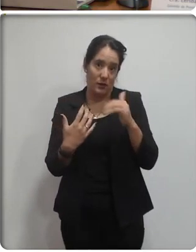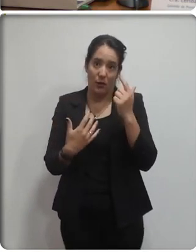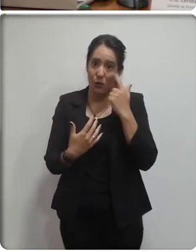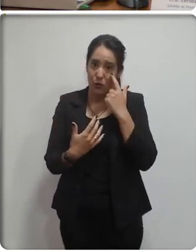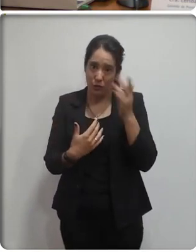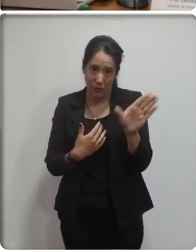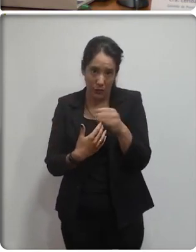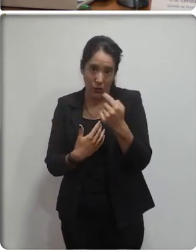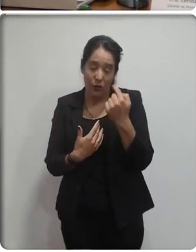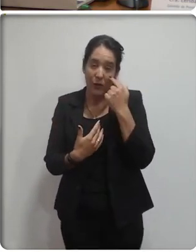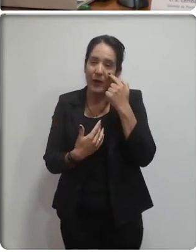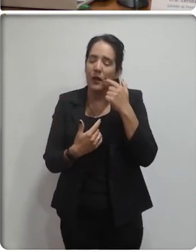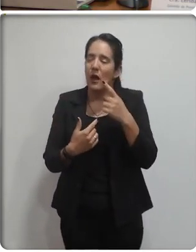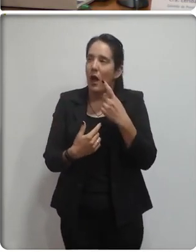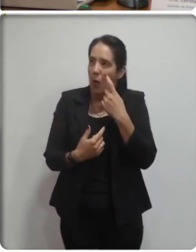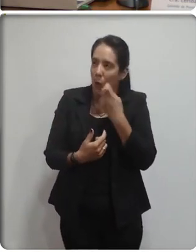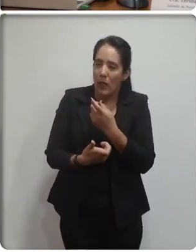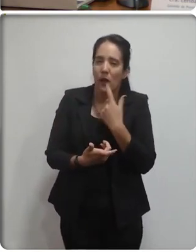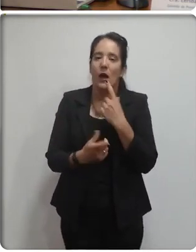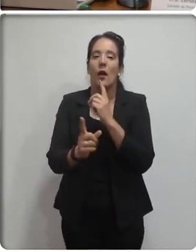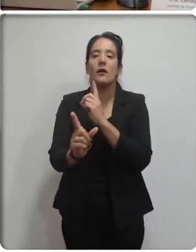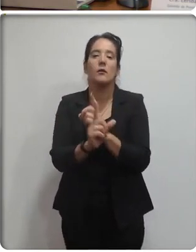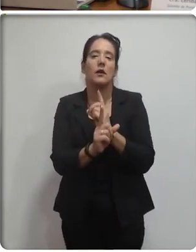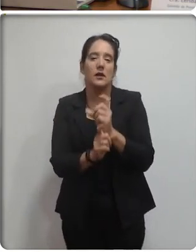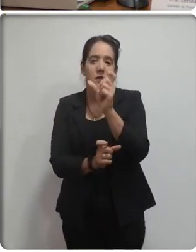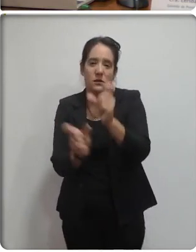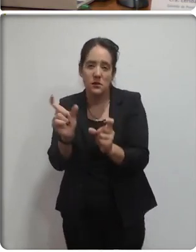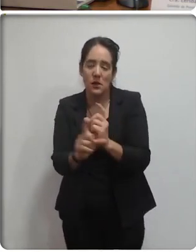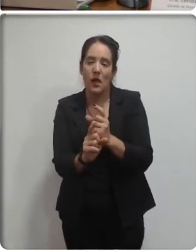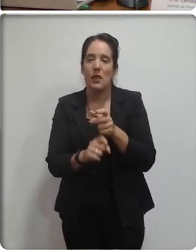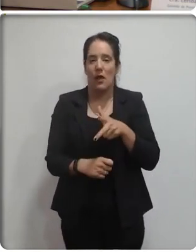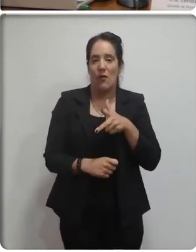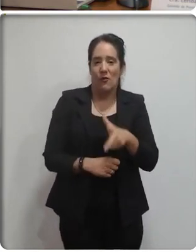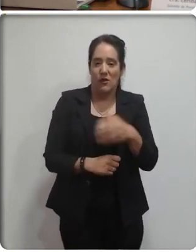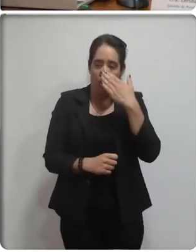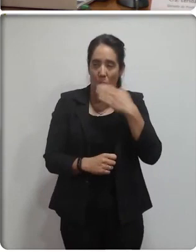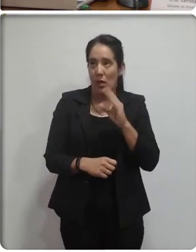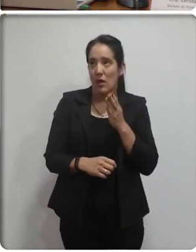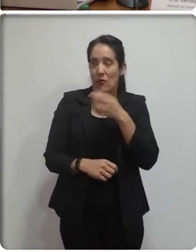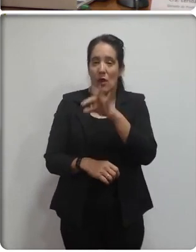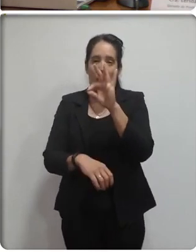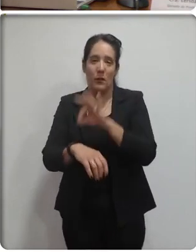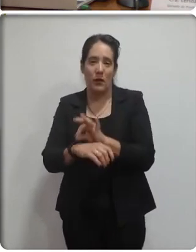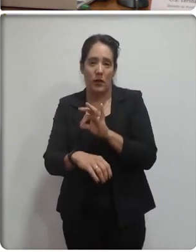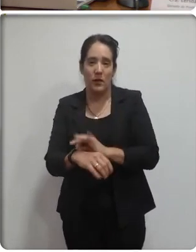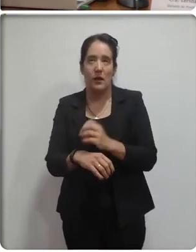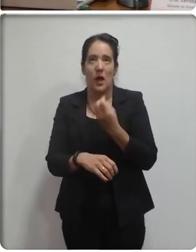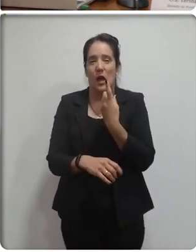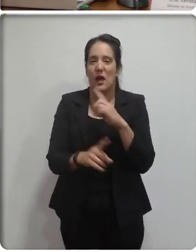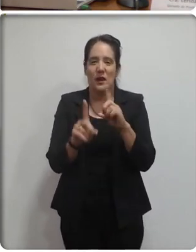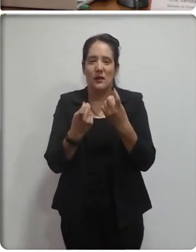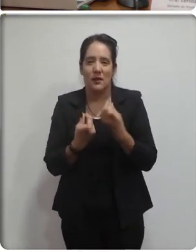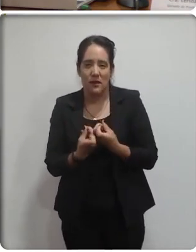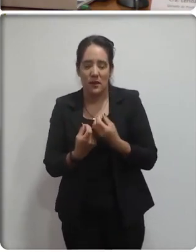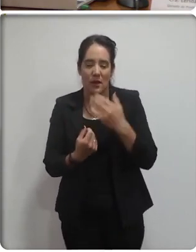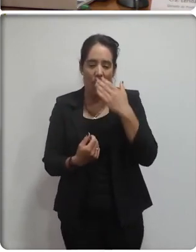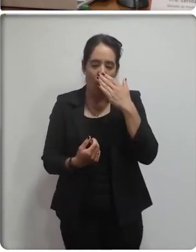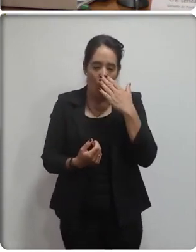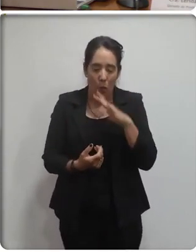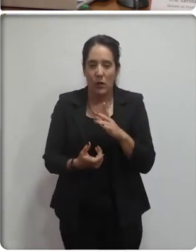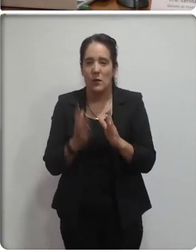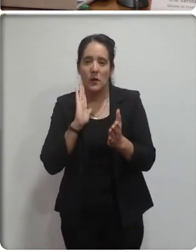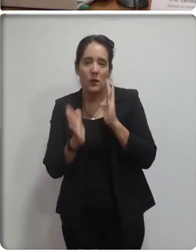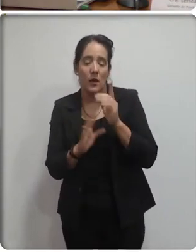identificar los pacientes, la fecha de la última consulta, las demandas, la última